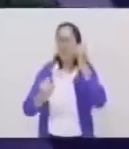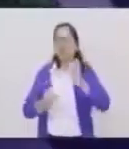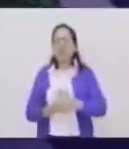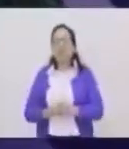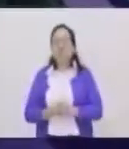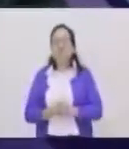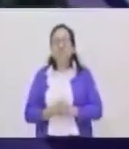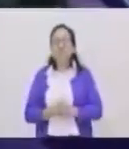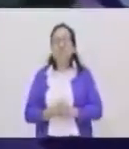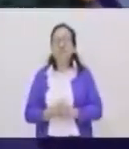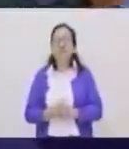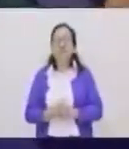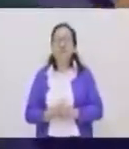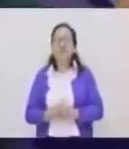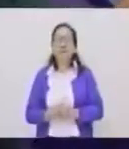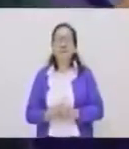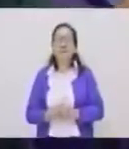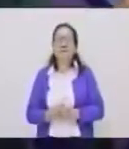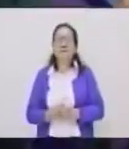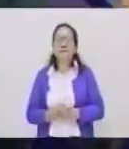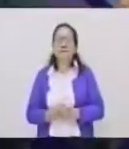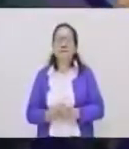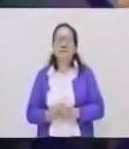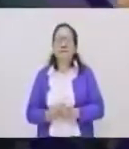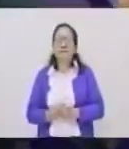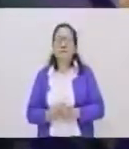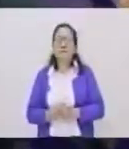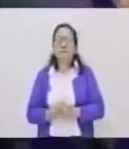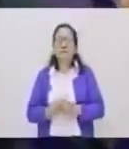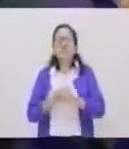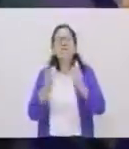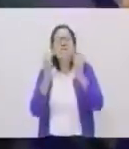continuamos hasta llegar al otro punto.